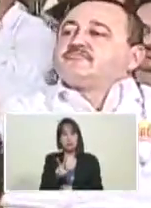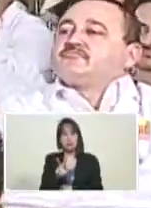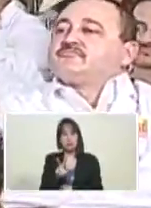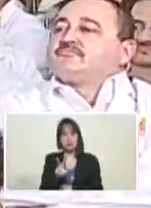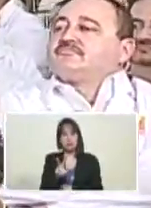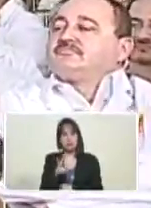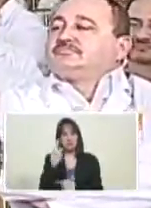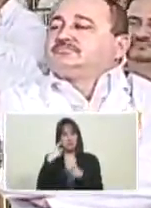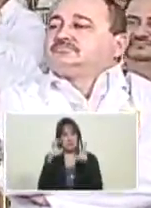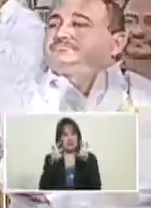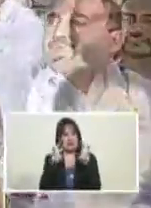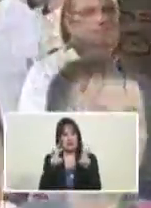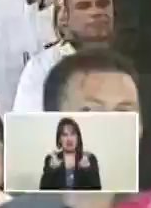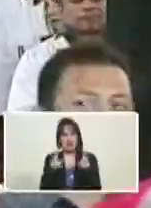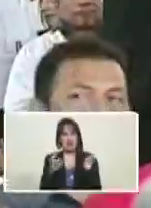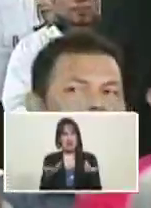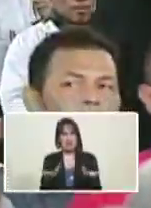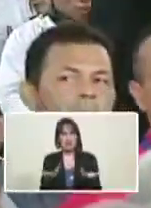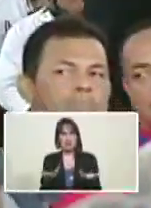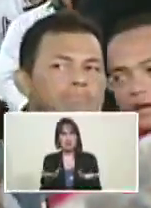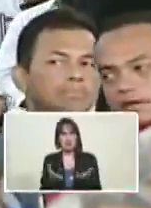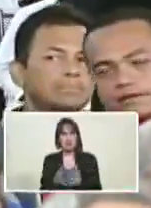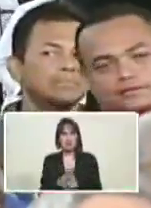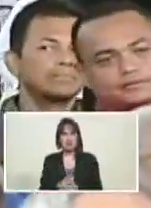poco rara.